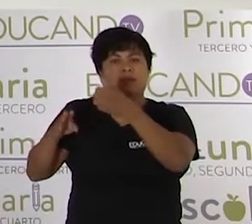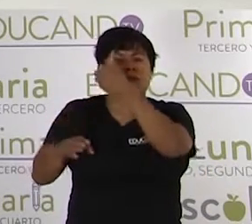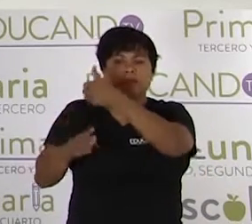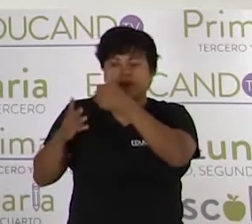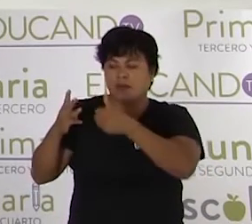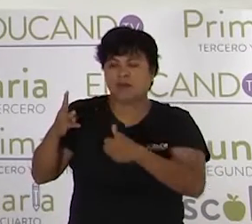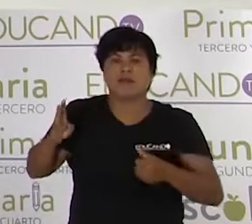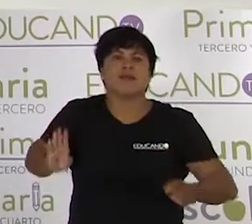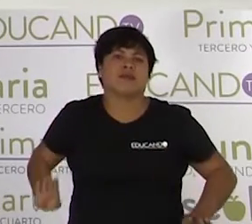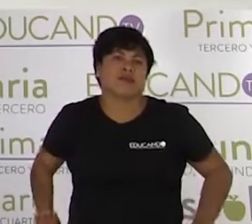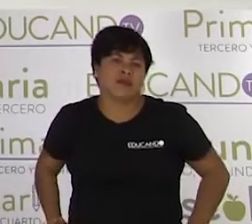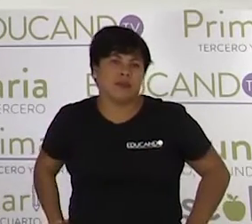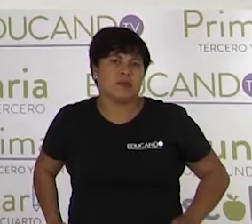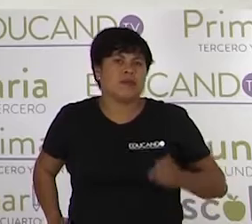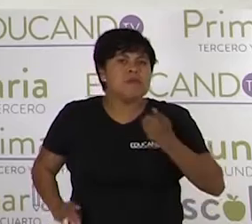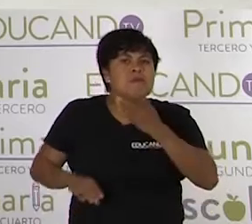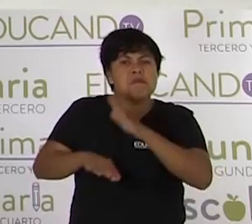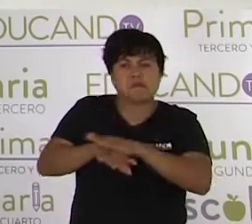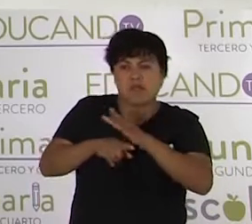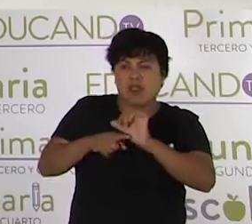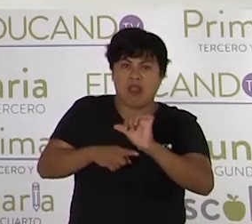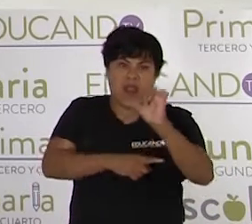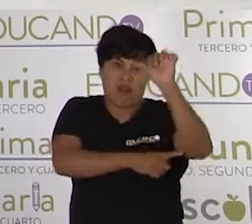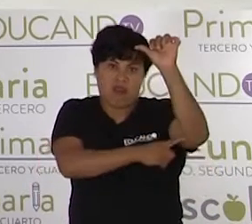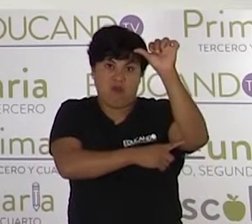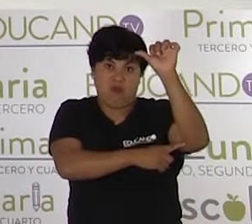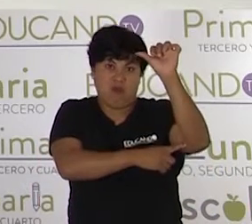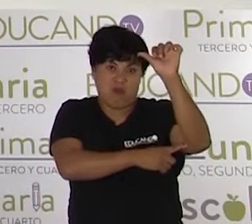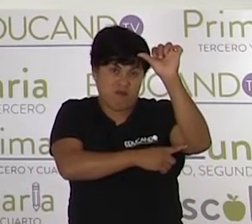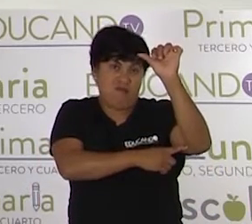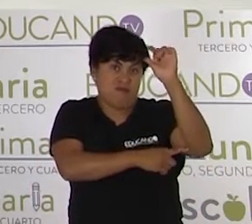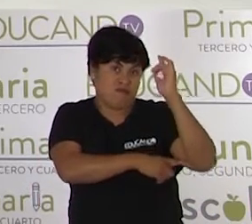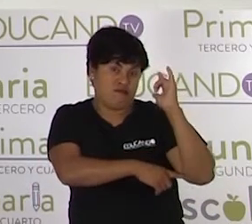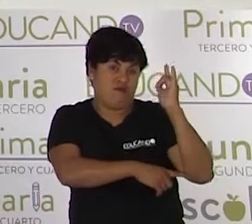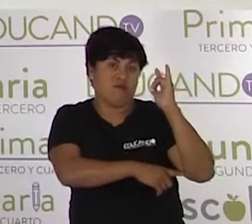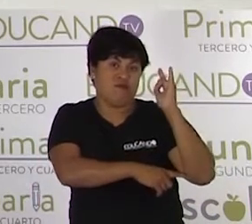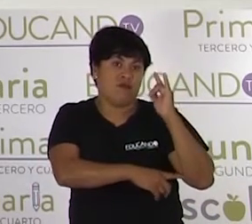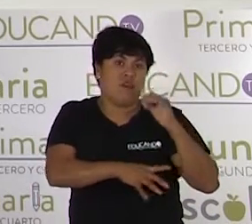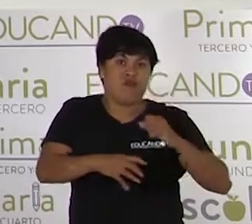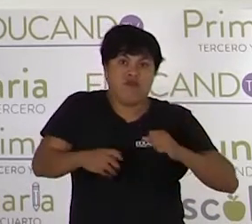es fuerte. ¿Qué más me puedes decir del leñador?